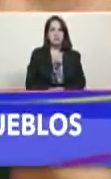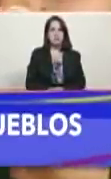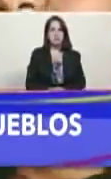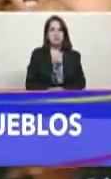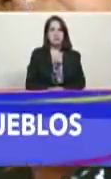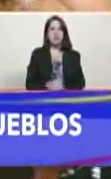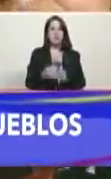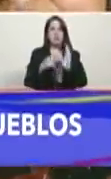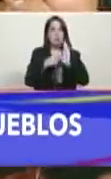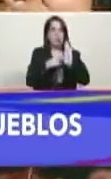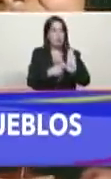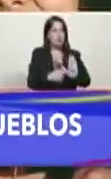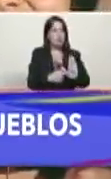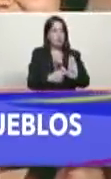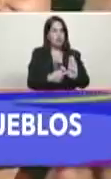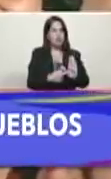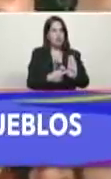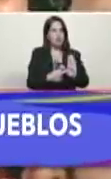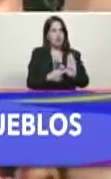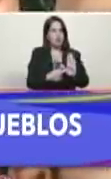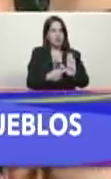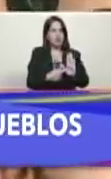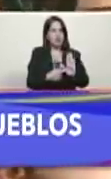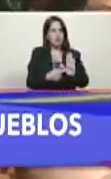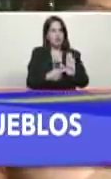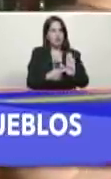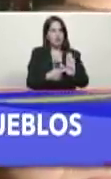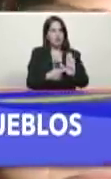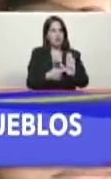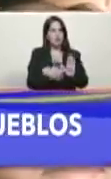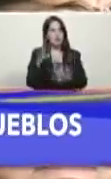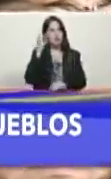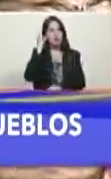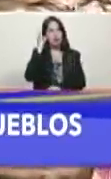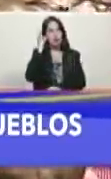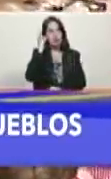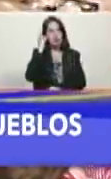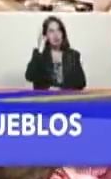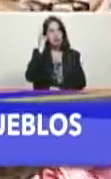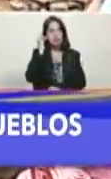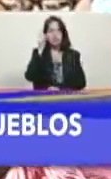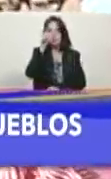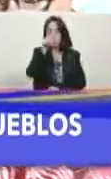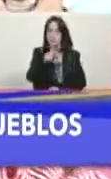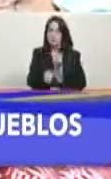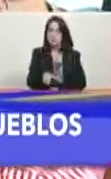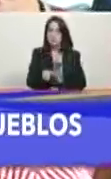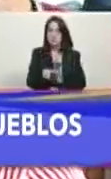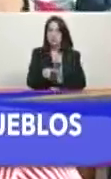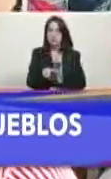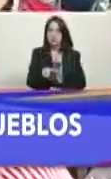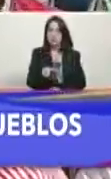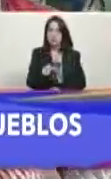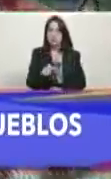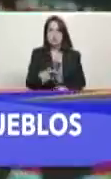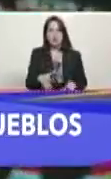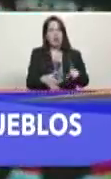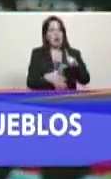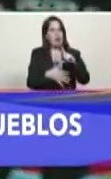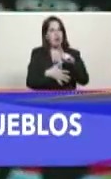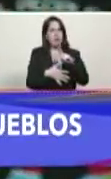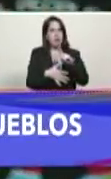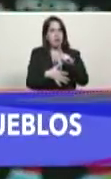voy a presentar a la compañera laura capote por américa para la región de américa